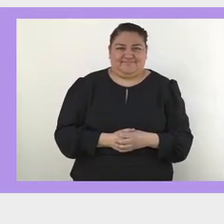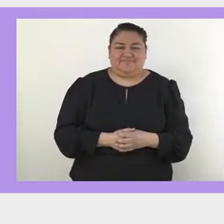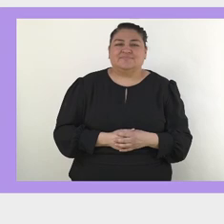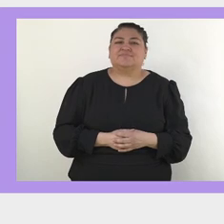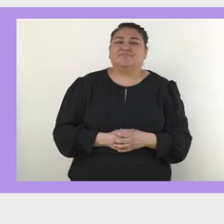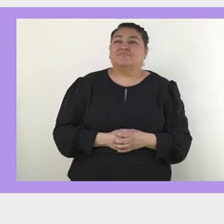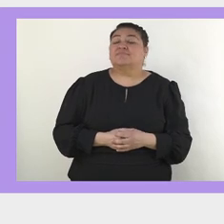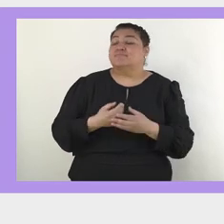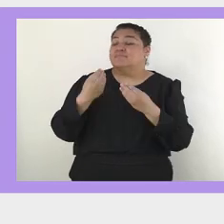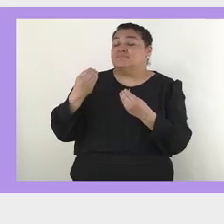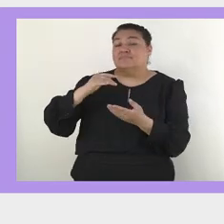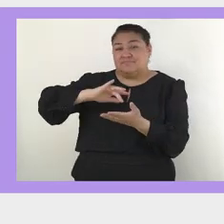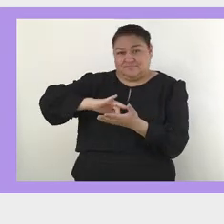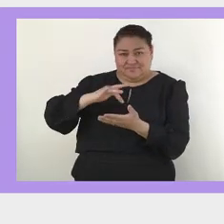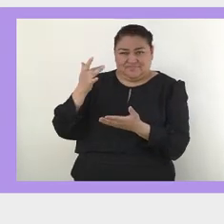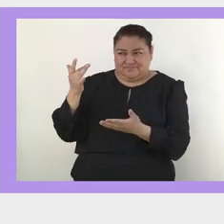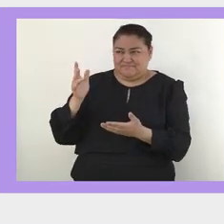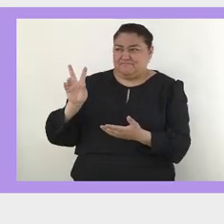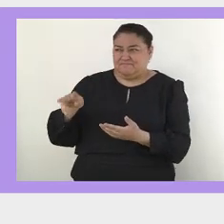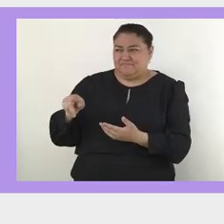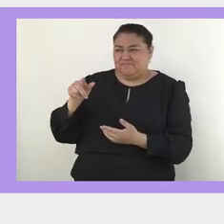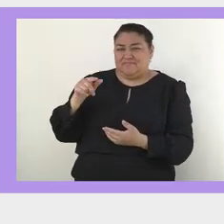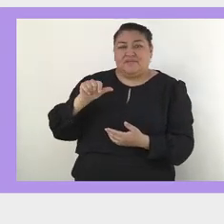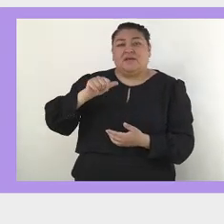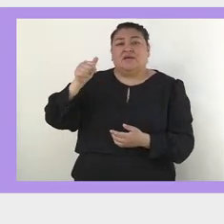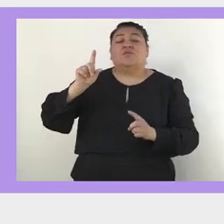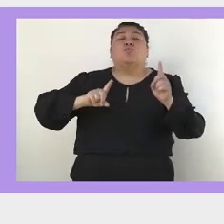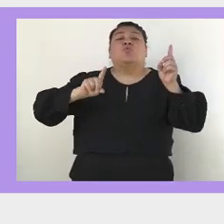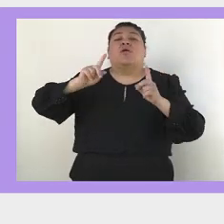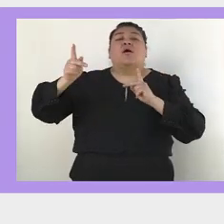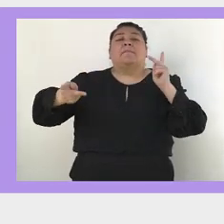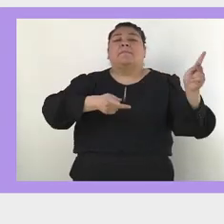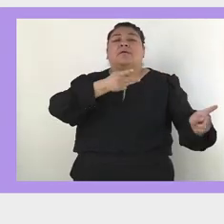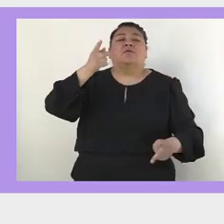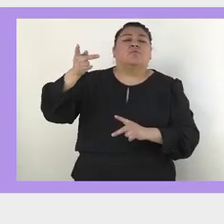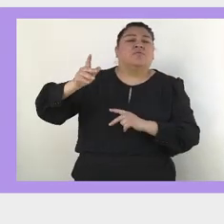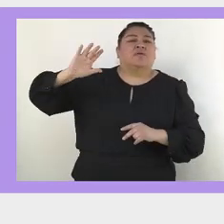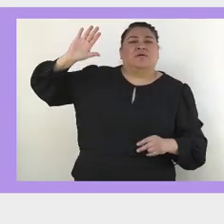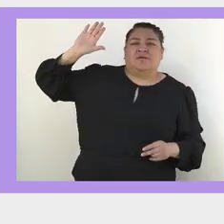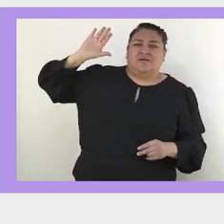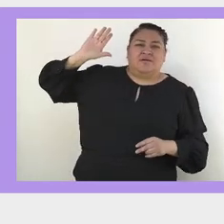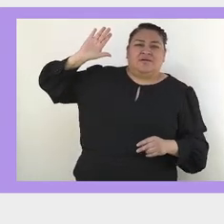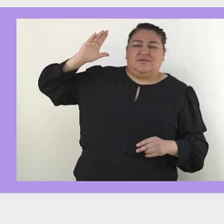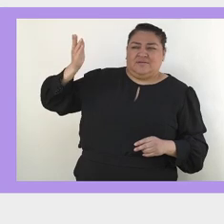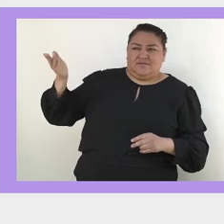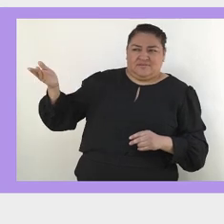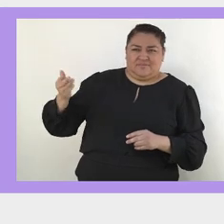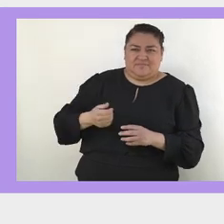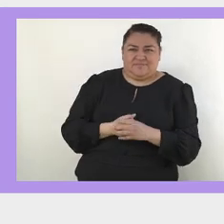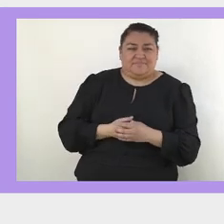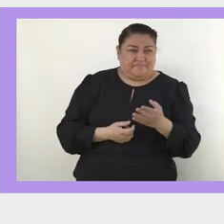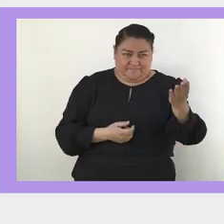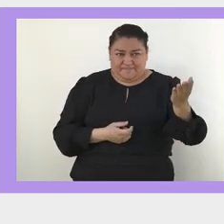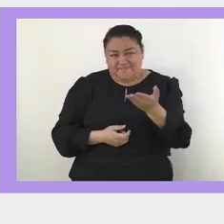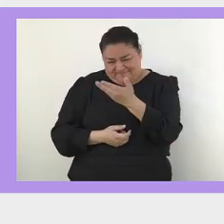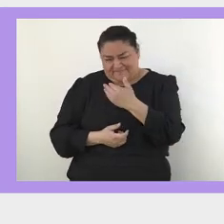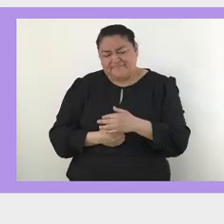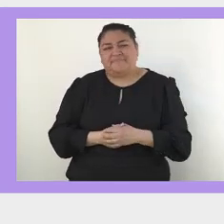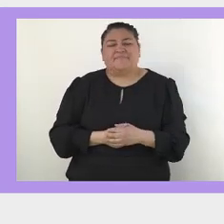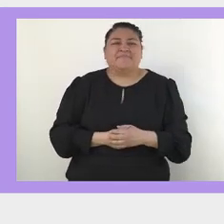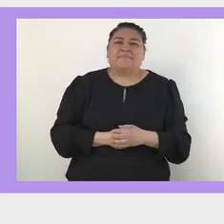Muchísimas gracias sin tiene alguna pregunta alguna duda para Sí sí adelante